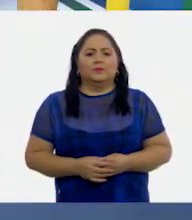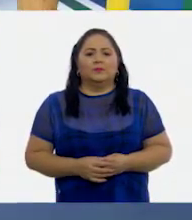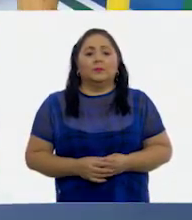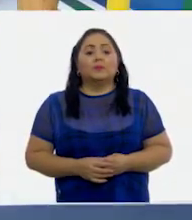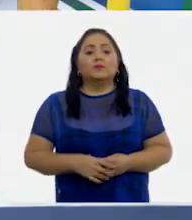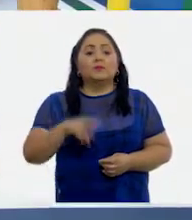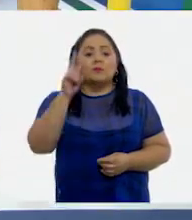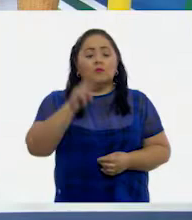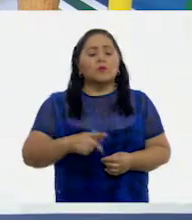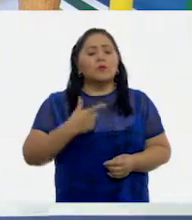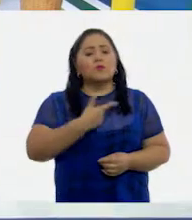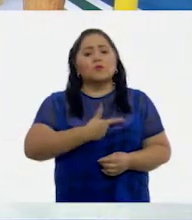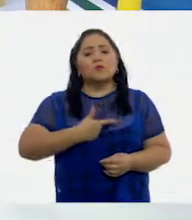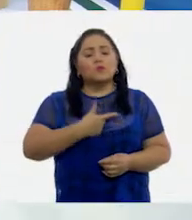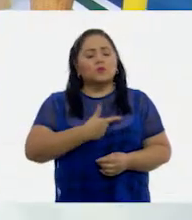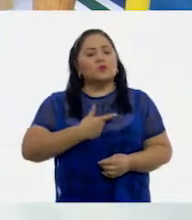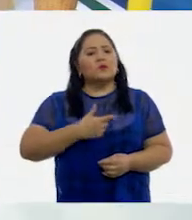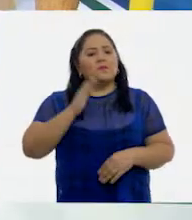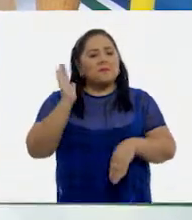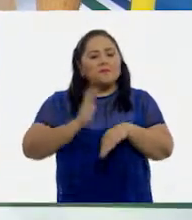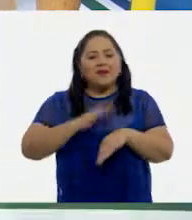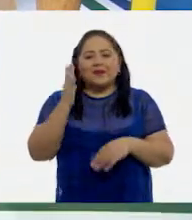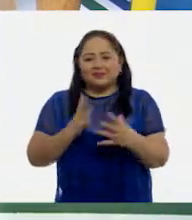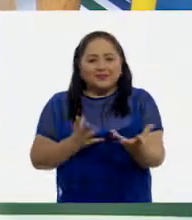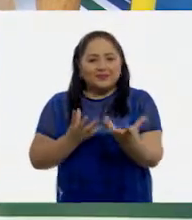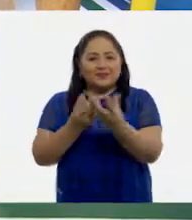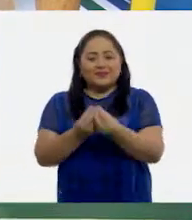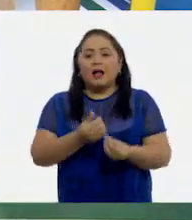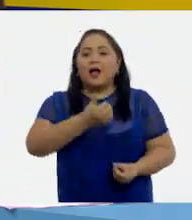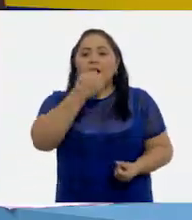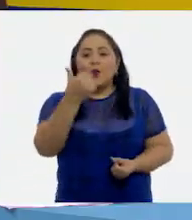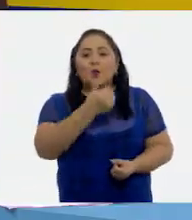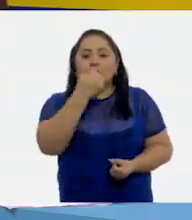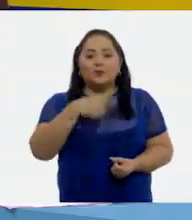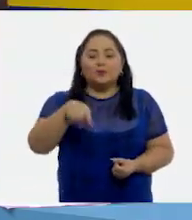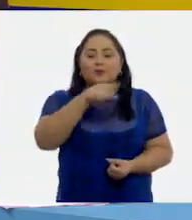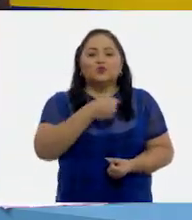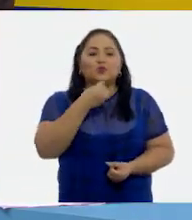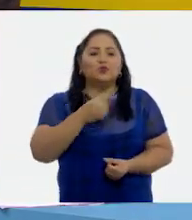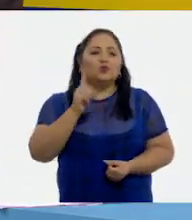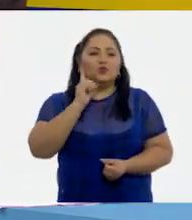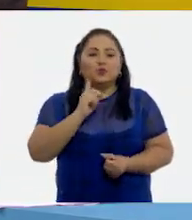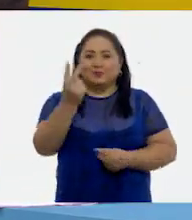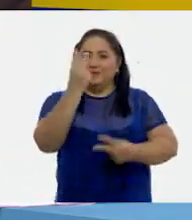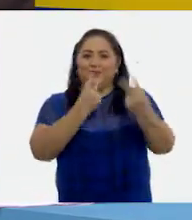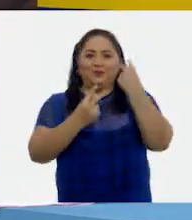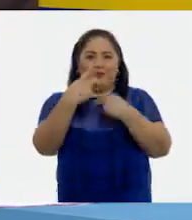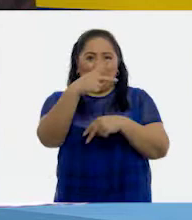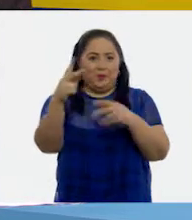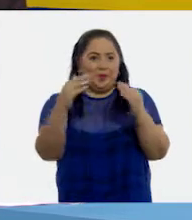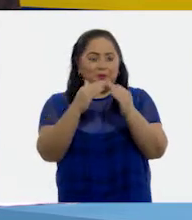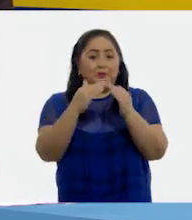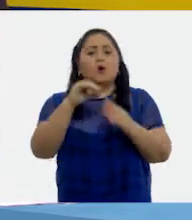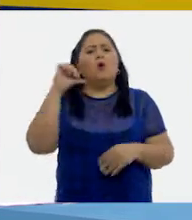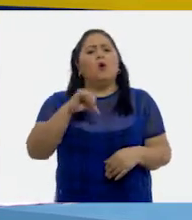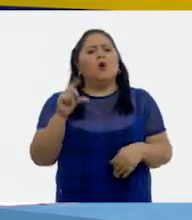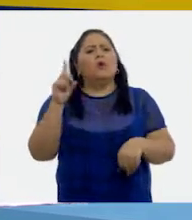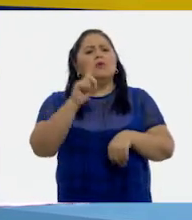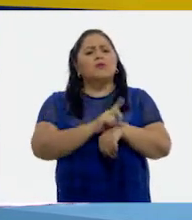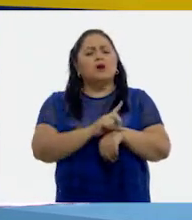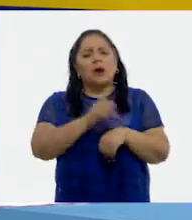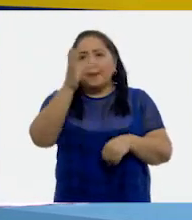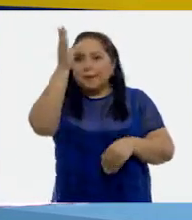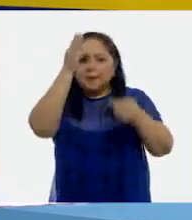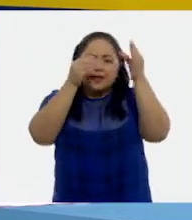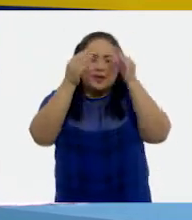Es un gran gusto estar una vez más con todos ustedes, alumnas y alumnos que nos ven desde casa. El día de hoy